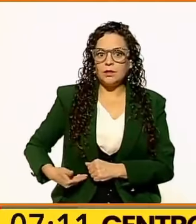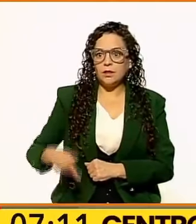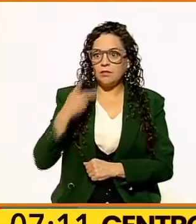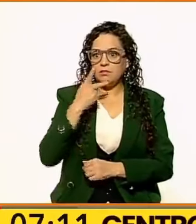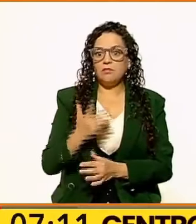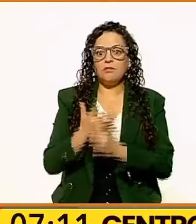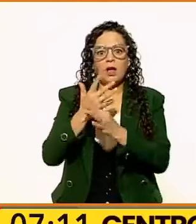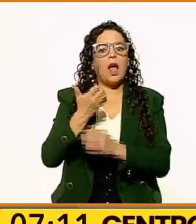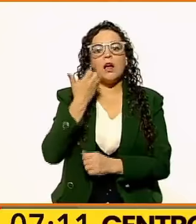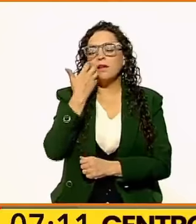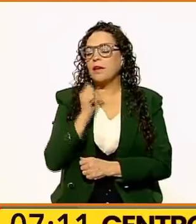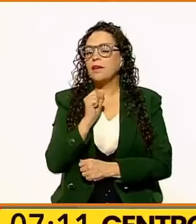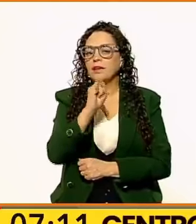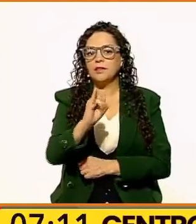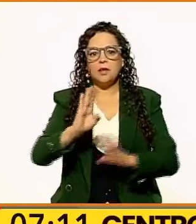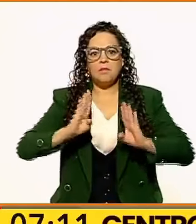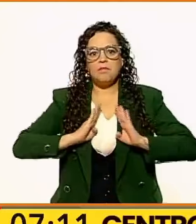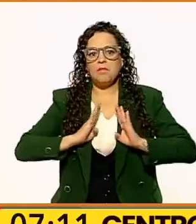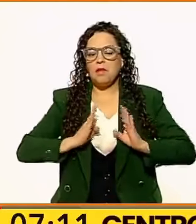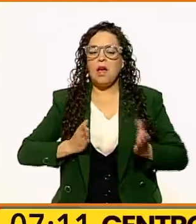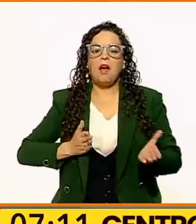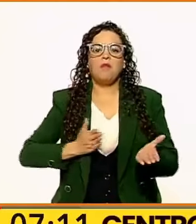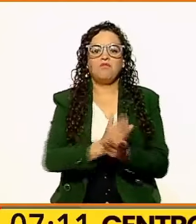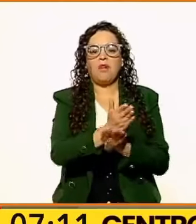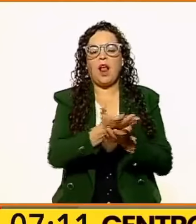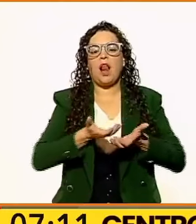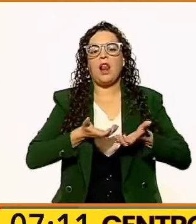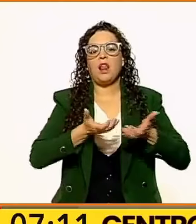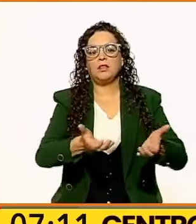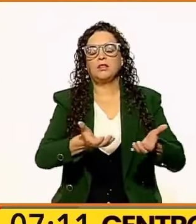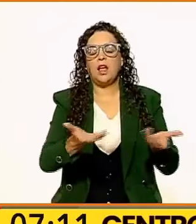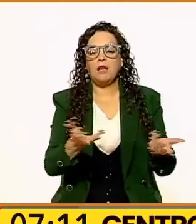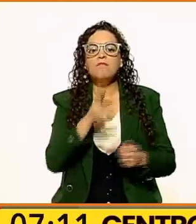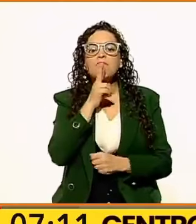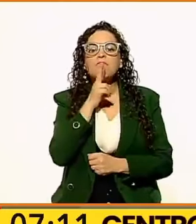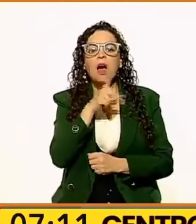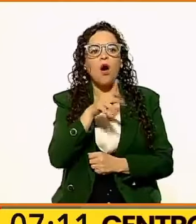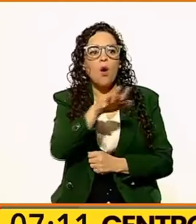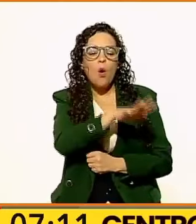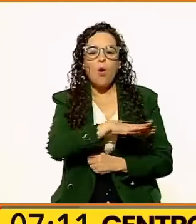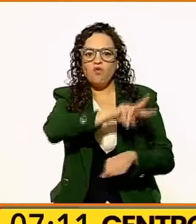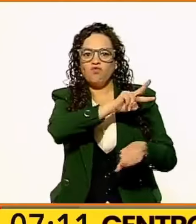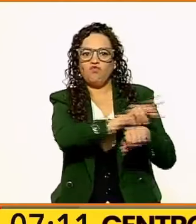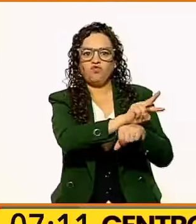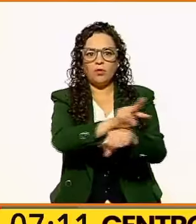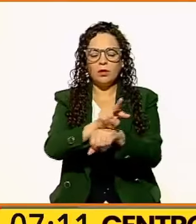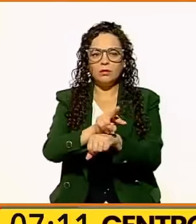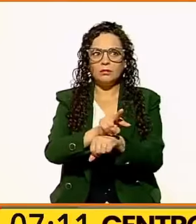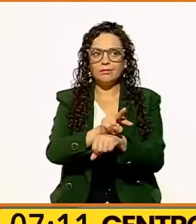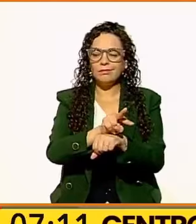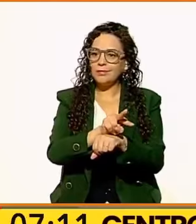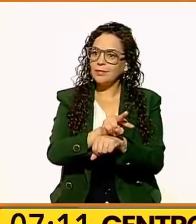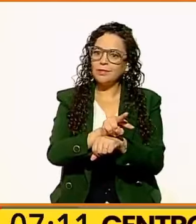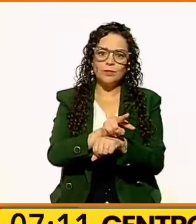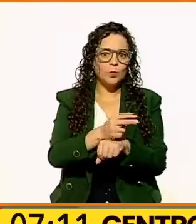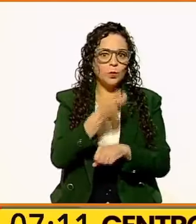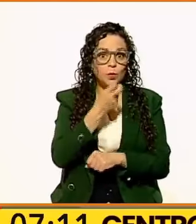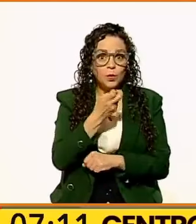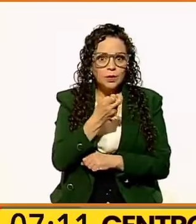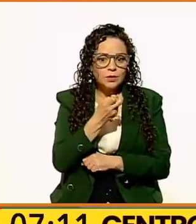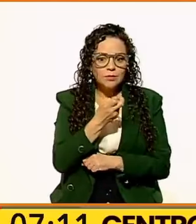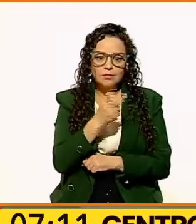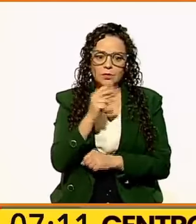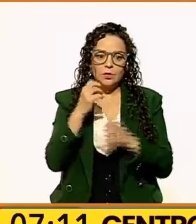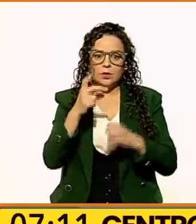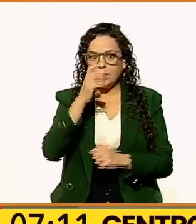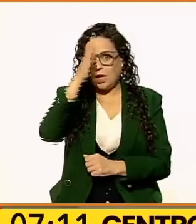de insurrección. Pero el problema social, la división en los Estados Unidos es tan fuerte que podría ocasionar, si no